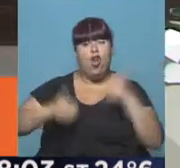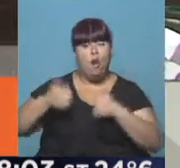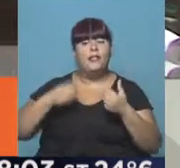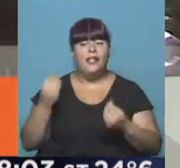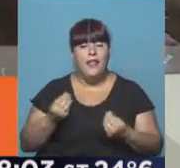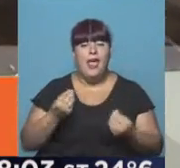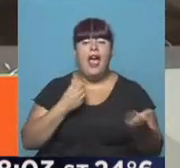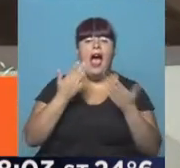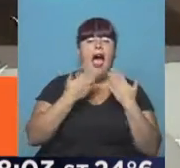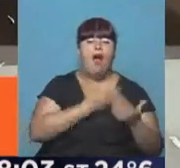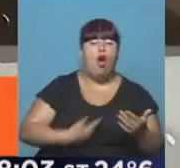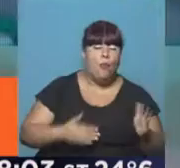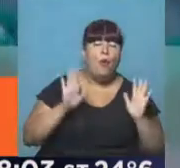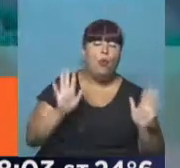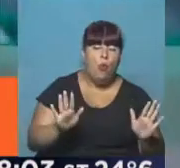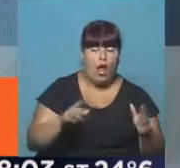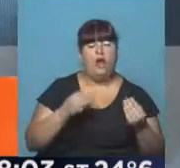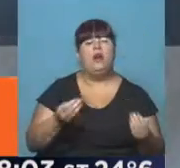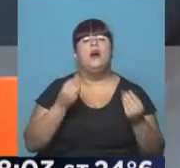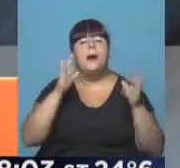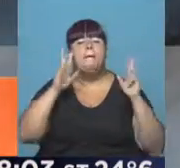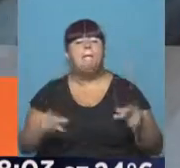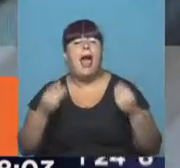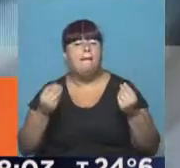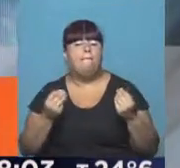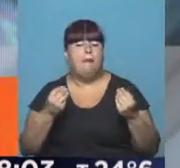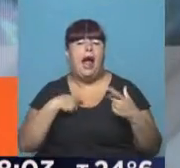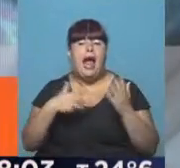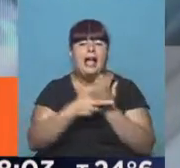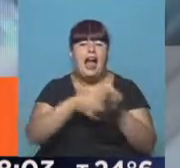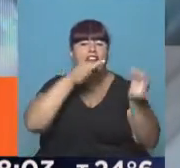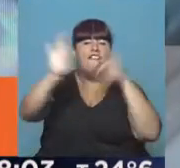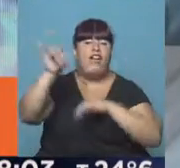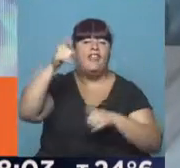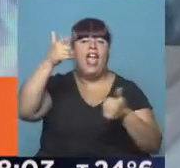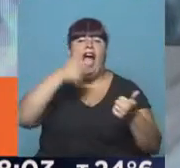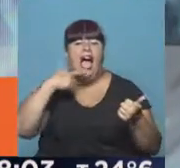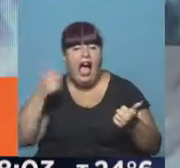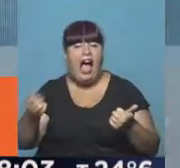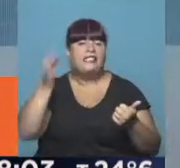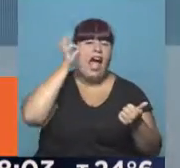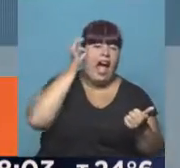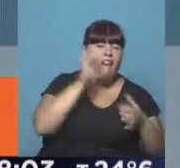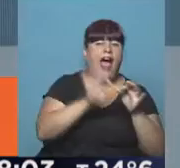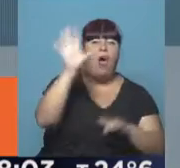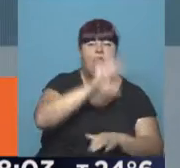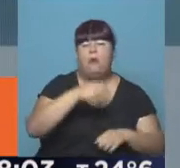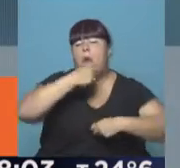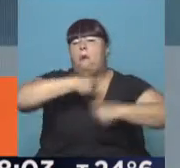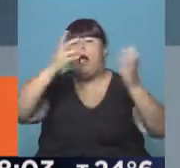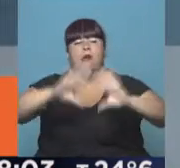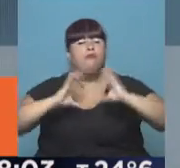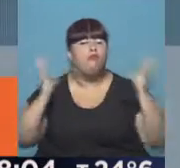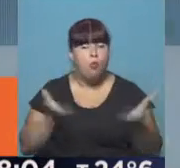hablar con las autoridades y señores saber qué estrategia tomamos para ir con nuestras carnes a asia o áfrica a europa oa cualquier otro lugar